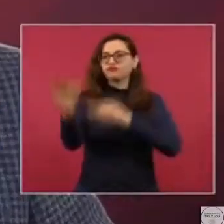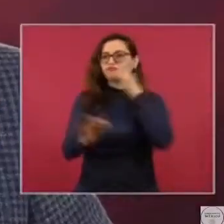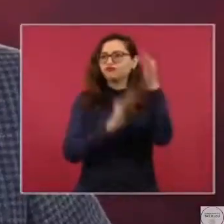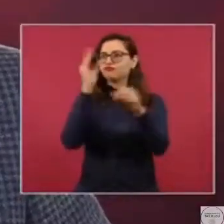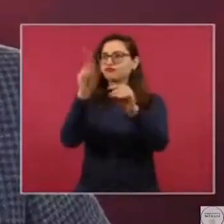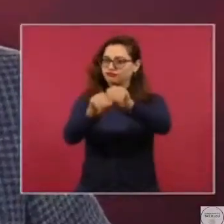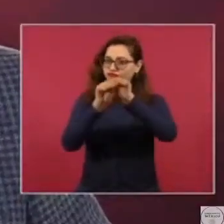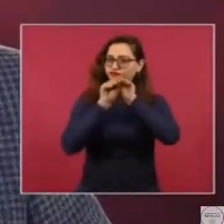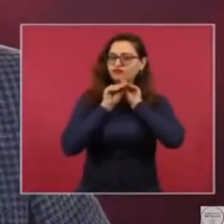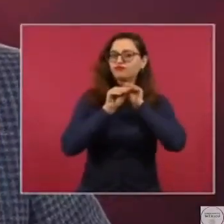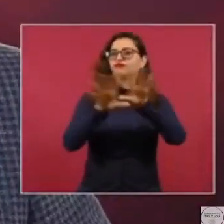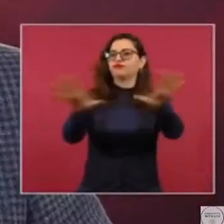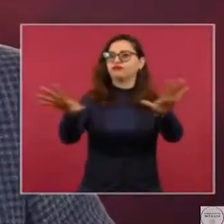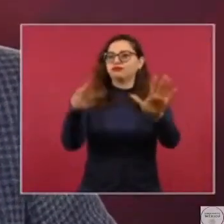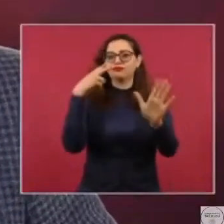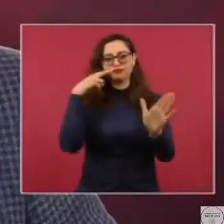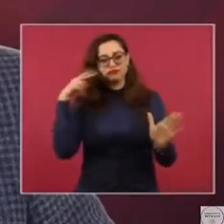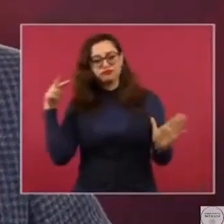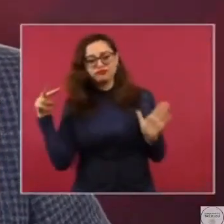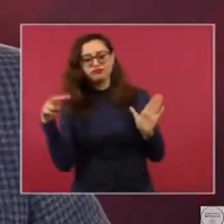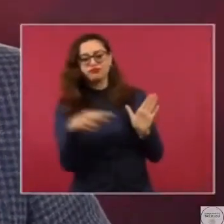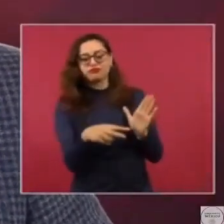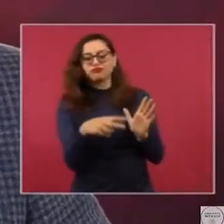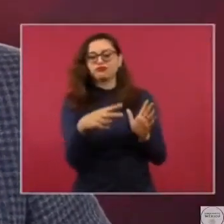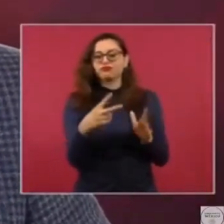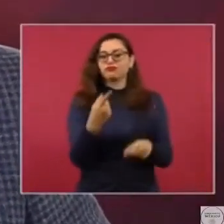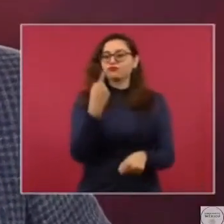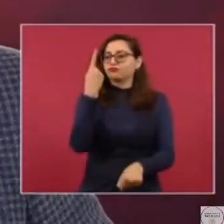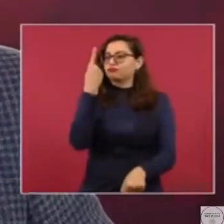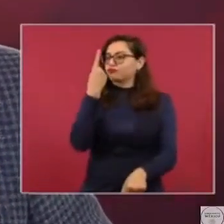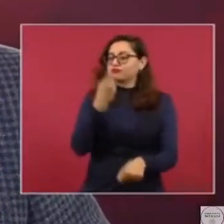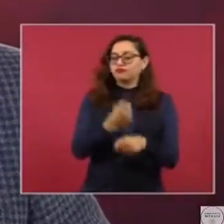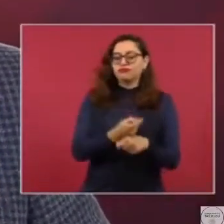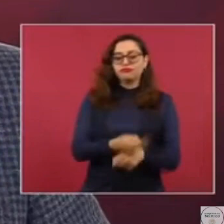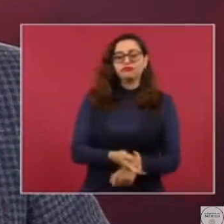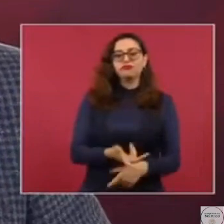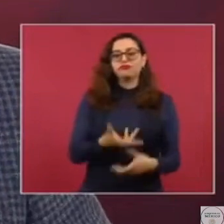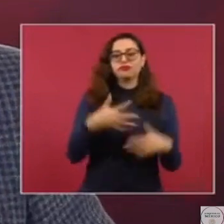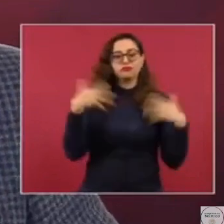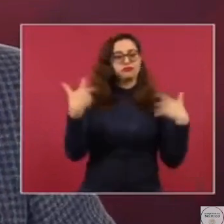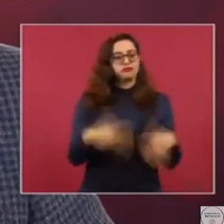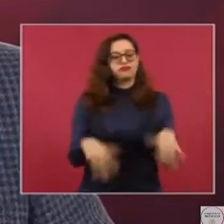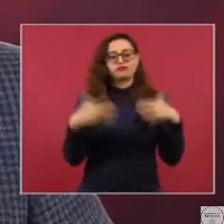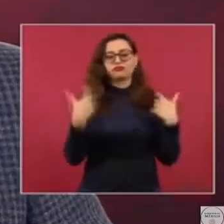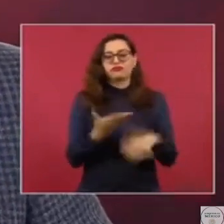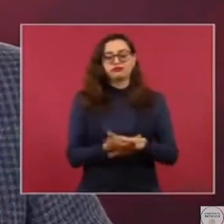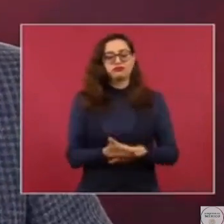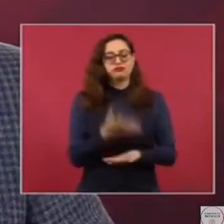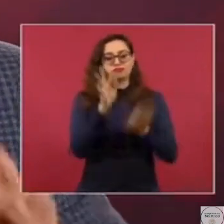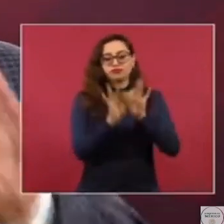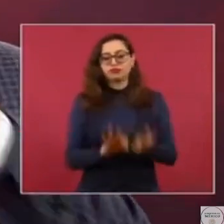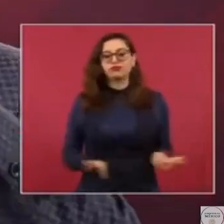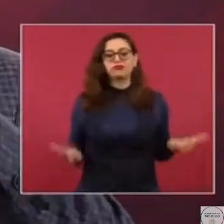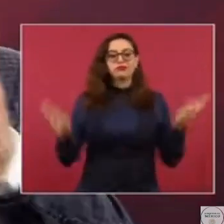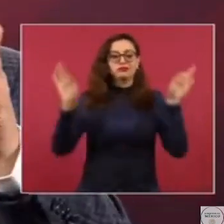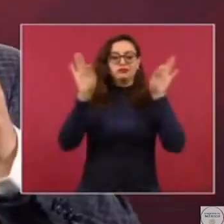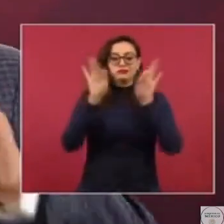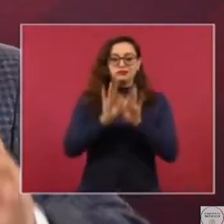arqueológico en el área maya mexicana tan importante. Creo que jamás se había